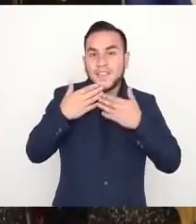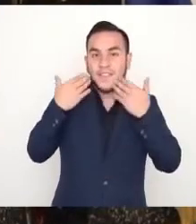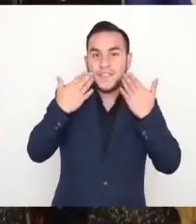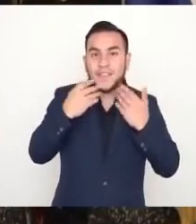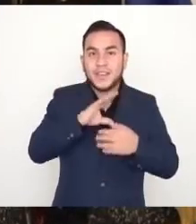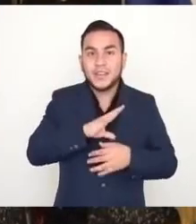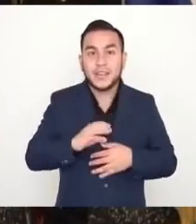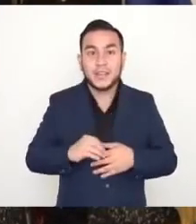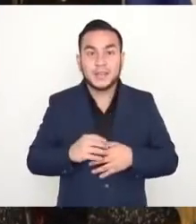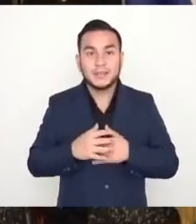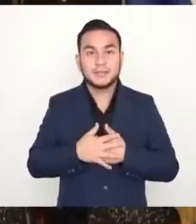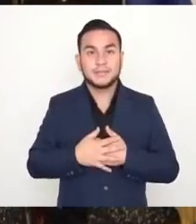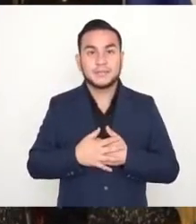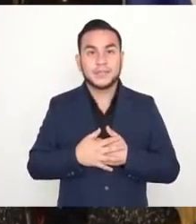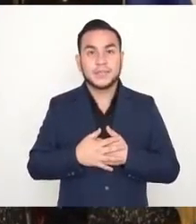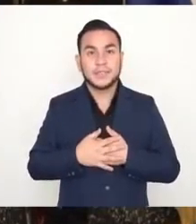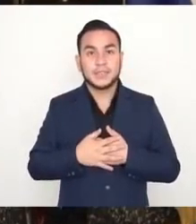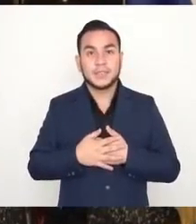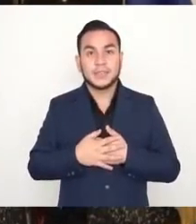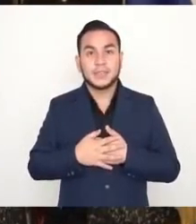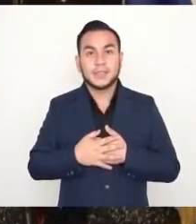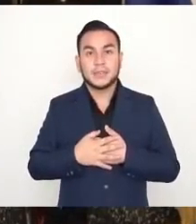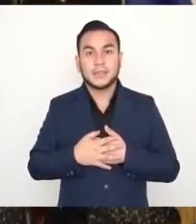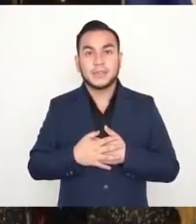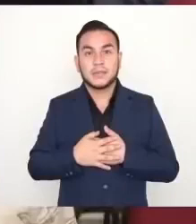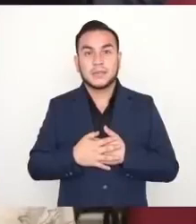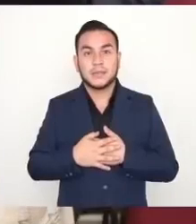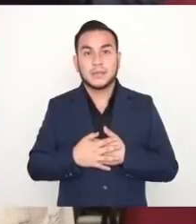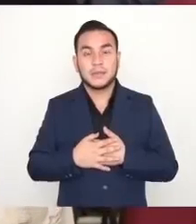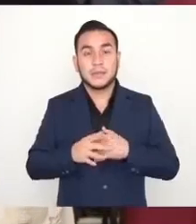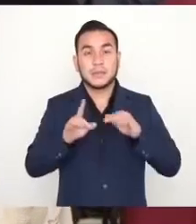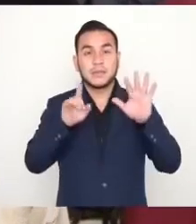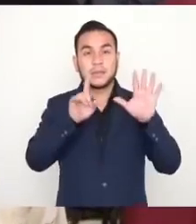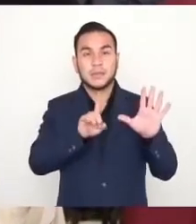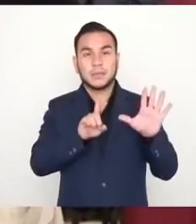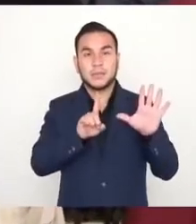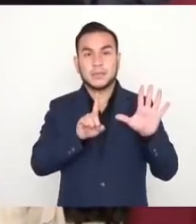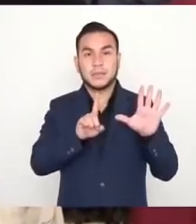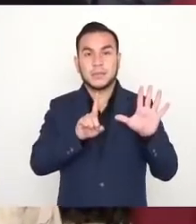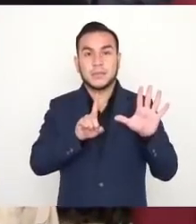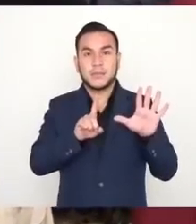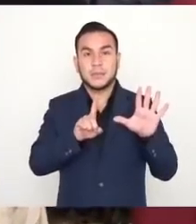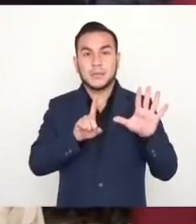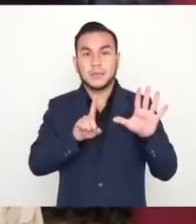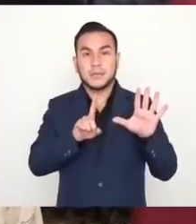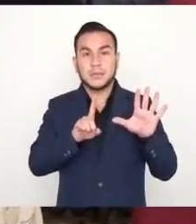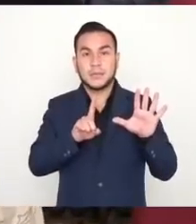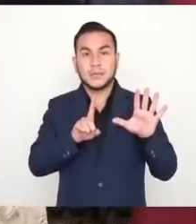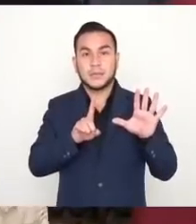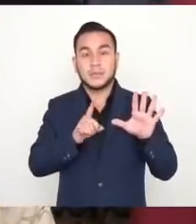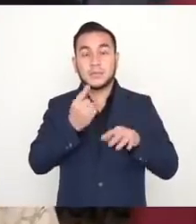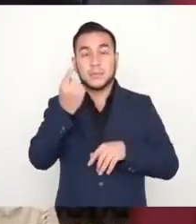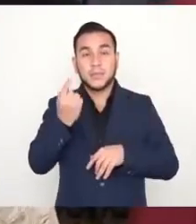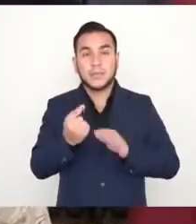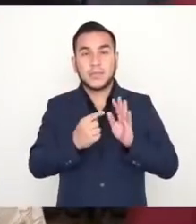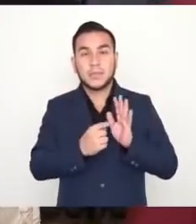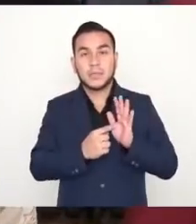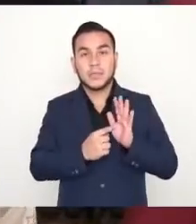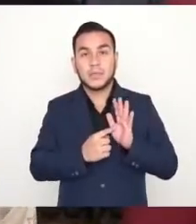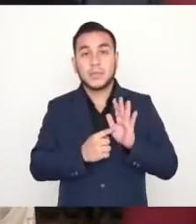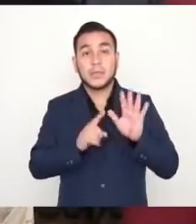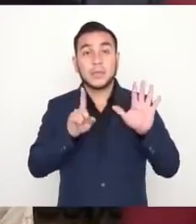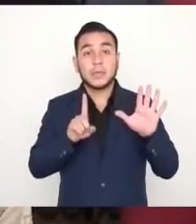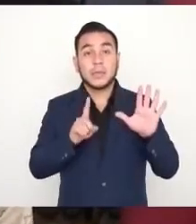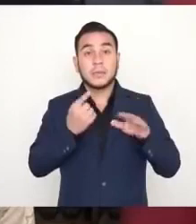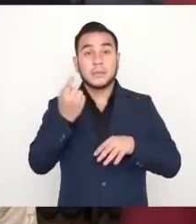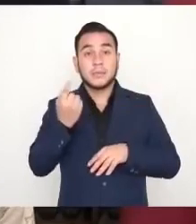Salvador. Bueno, hay seis congresistas republicanos Sí, que me... seis